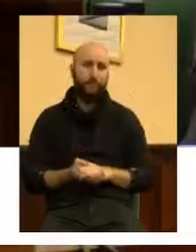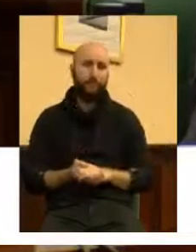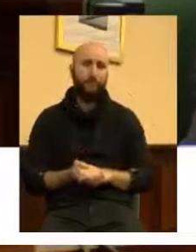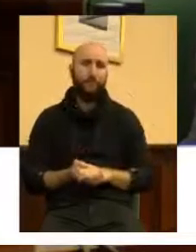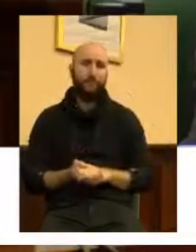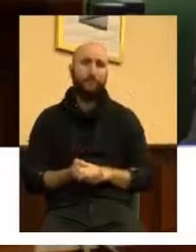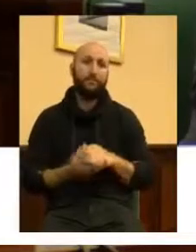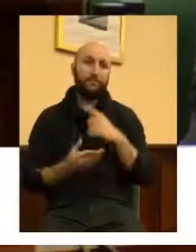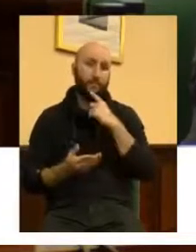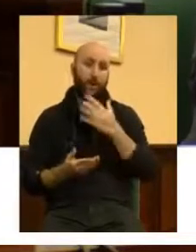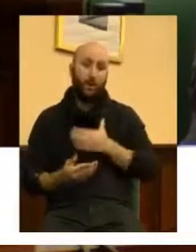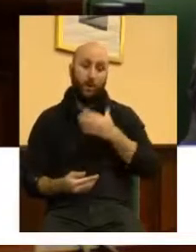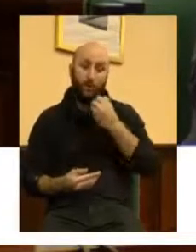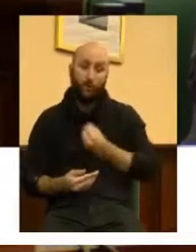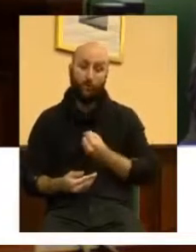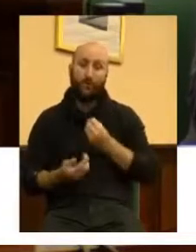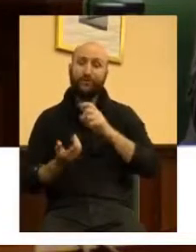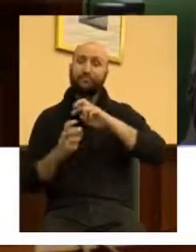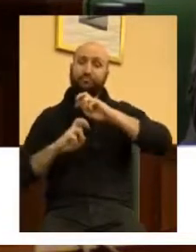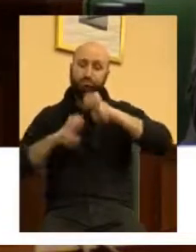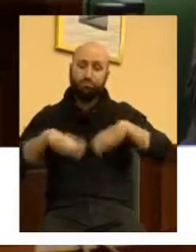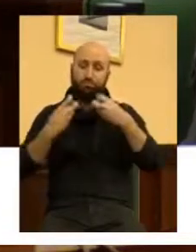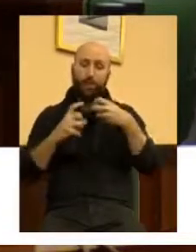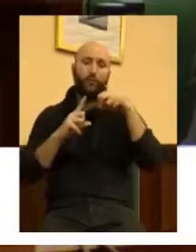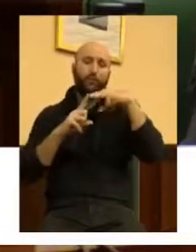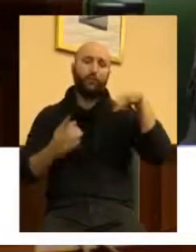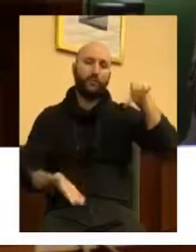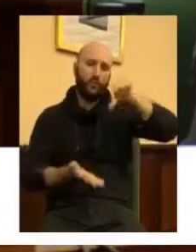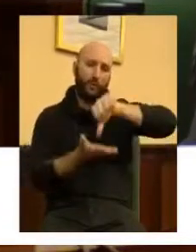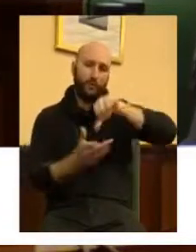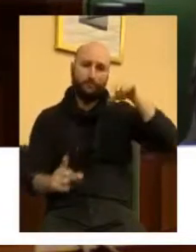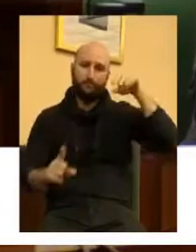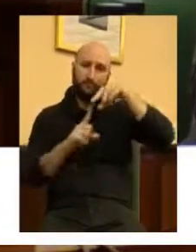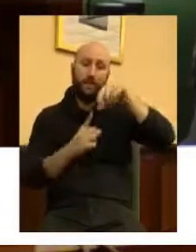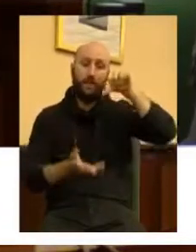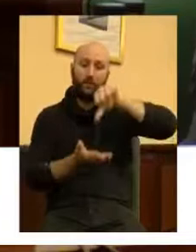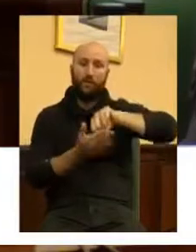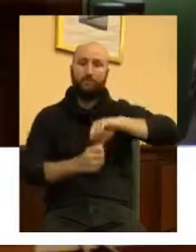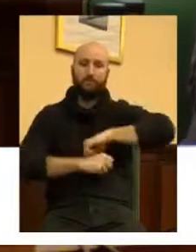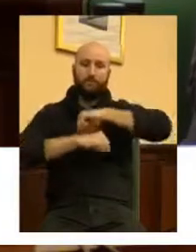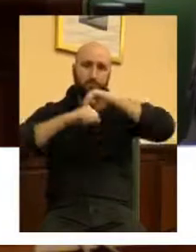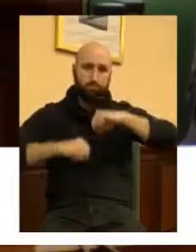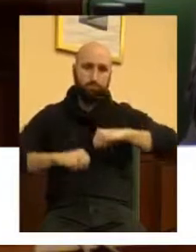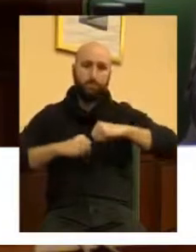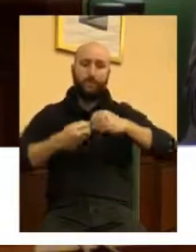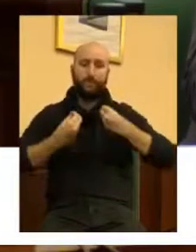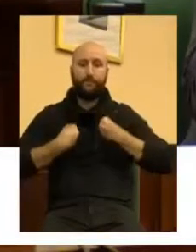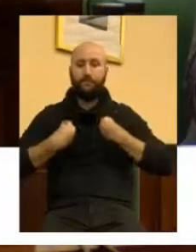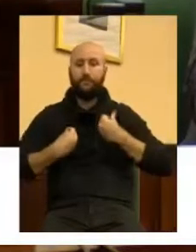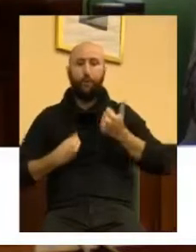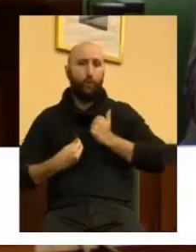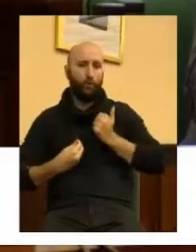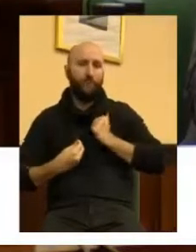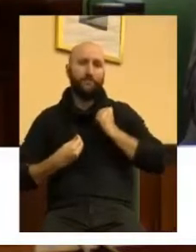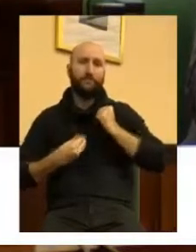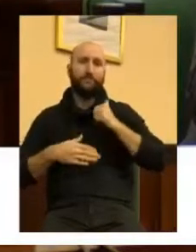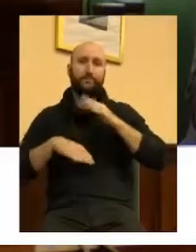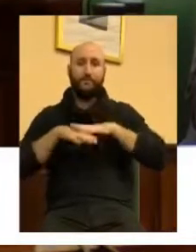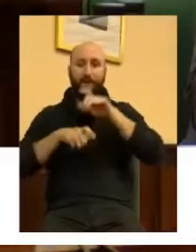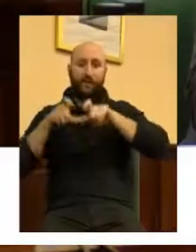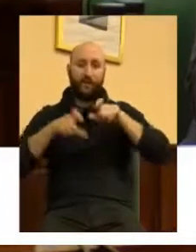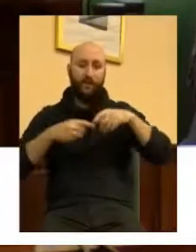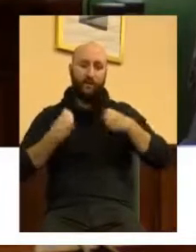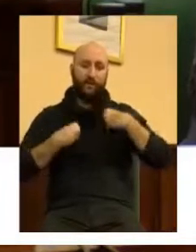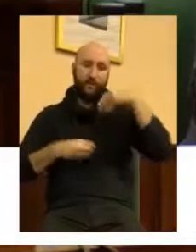replantear Móstoles desde el punto de vista urbano, para que sea una ciudad fuerte, resiliente y útil para quienes vivimos en